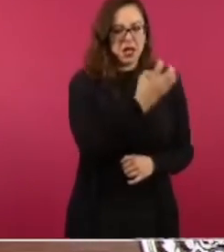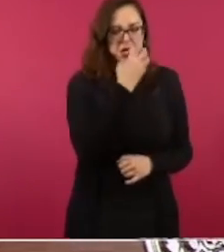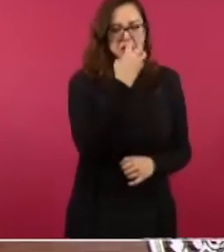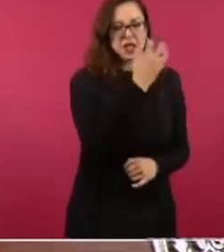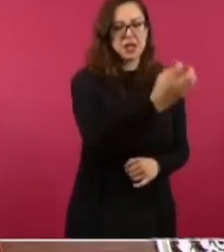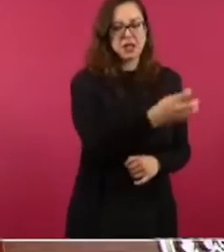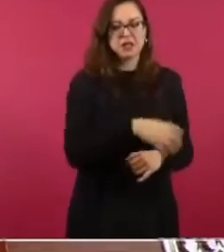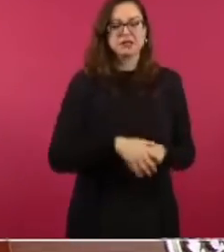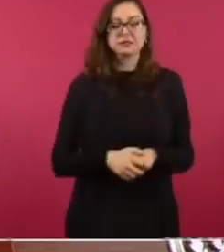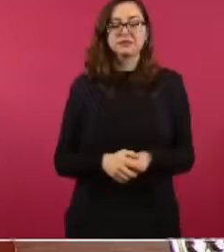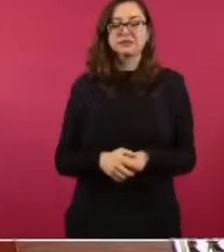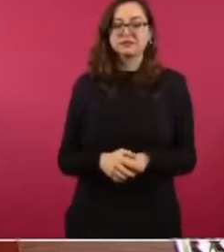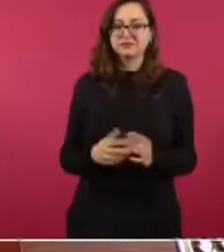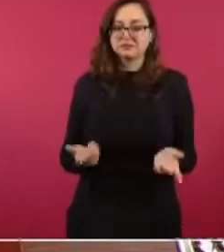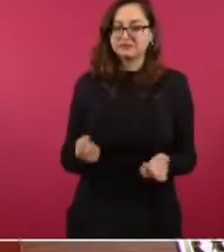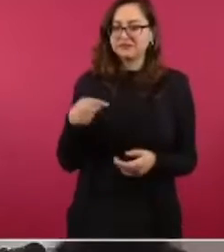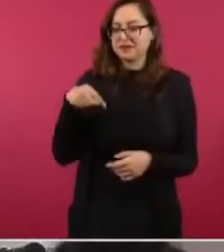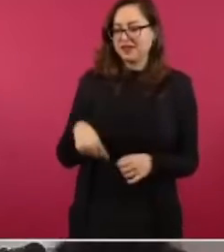aquí tiene otra connotación, pero